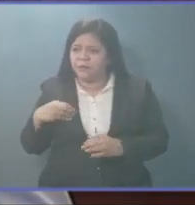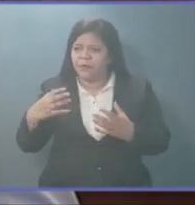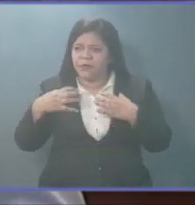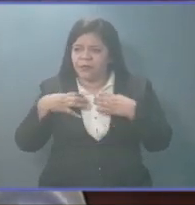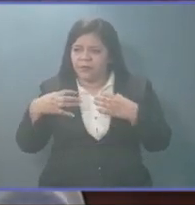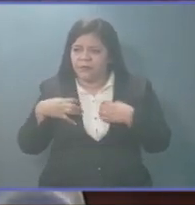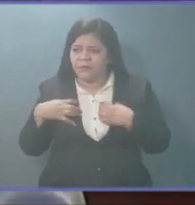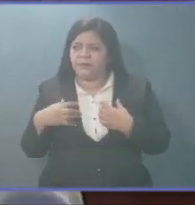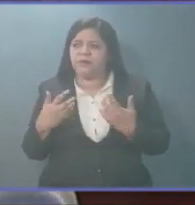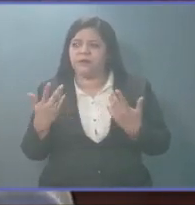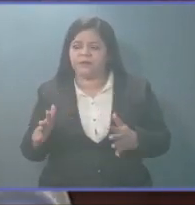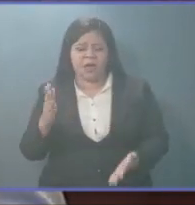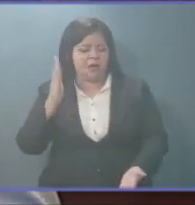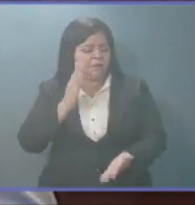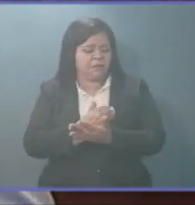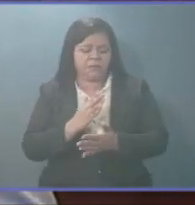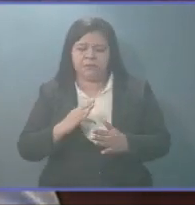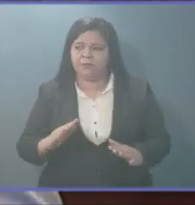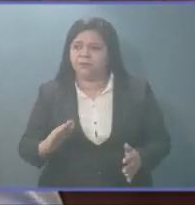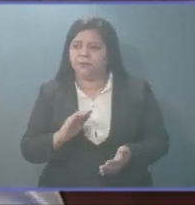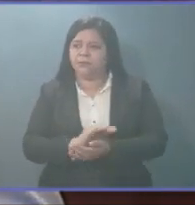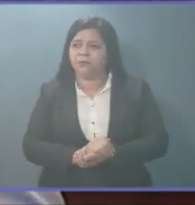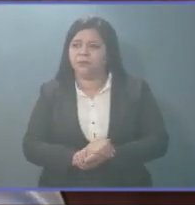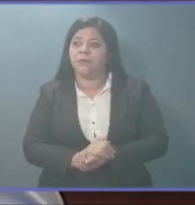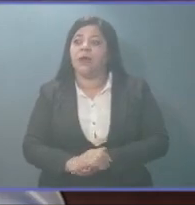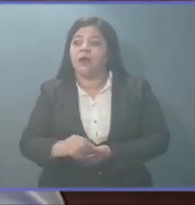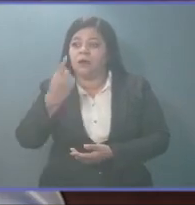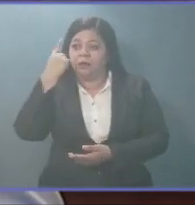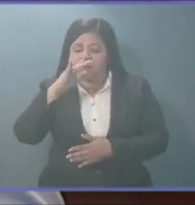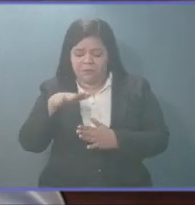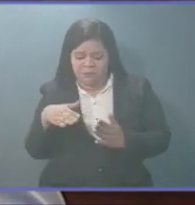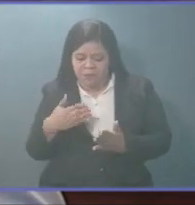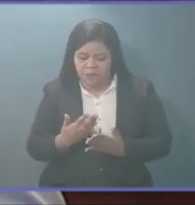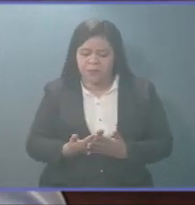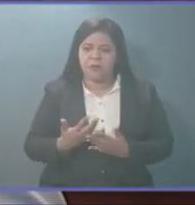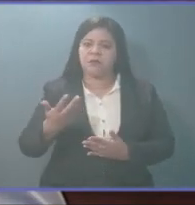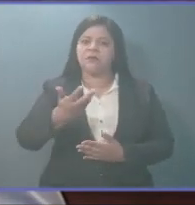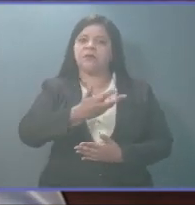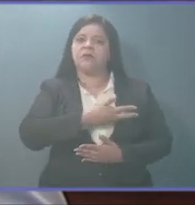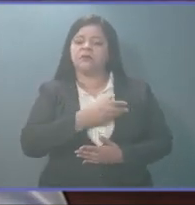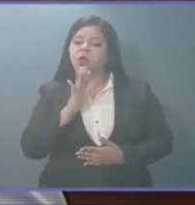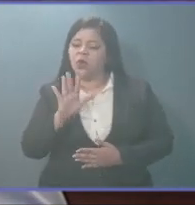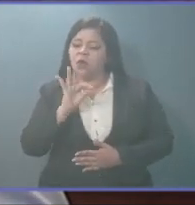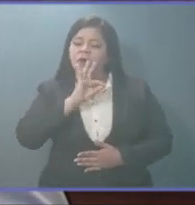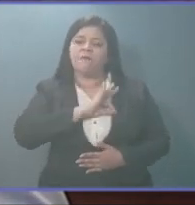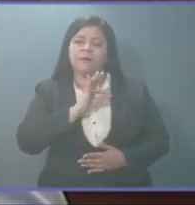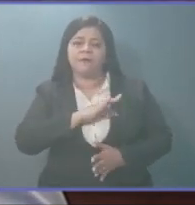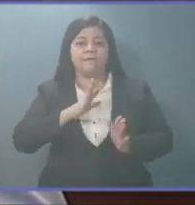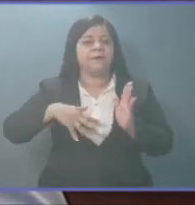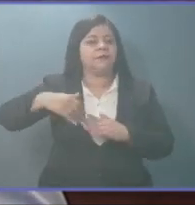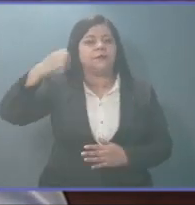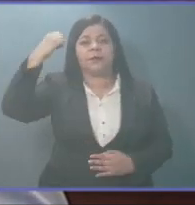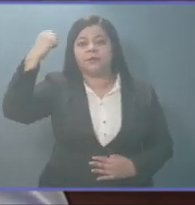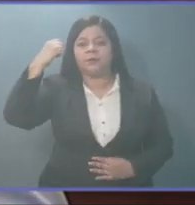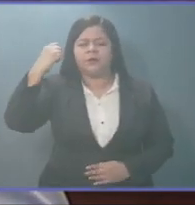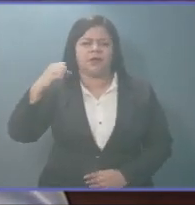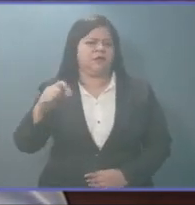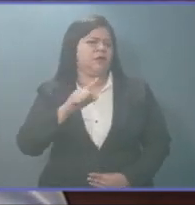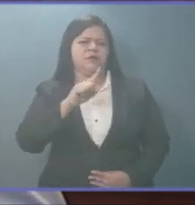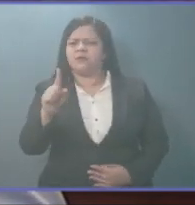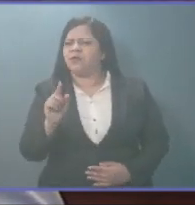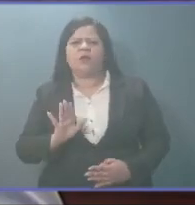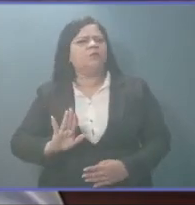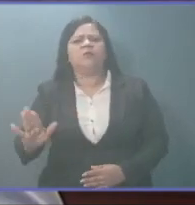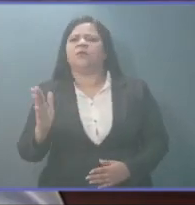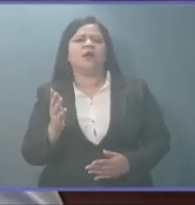ha dejado de existir. Para nosotros, su bienestar es una prioridad. No volverán a